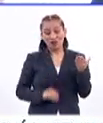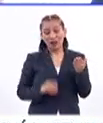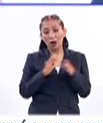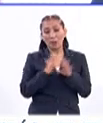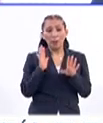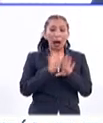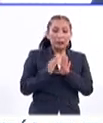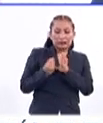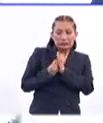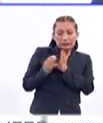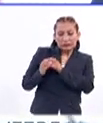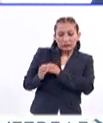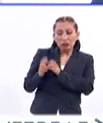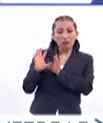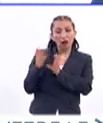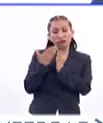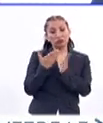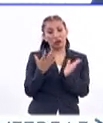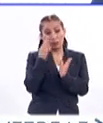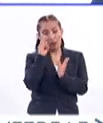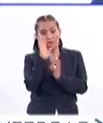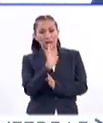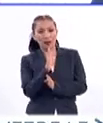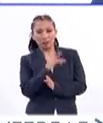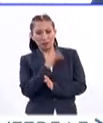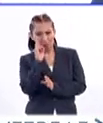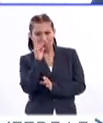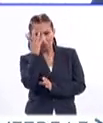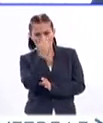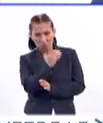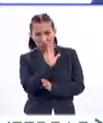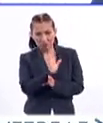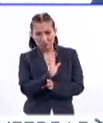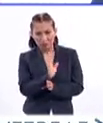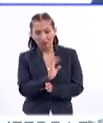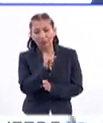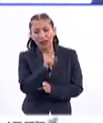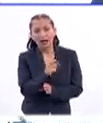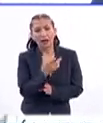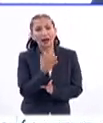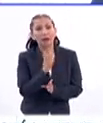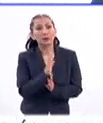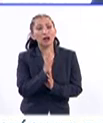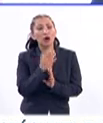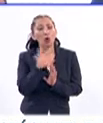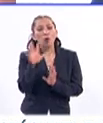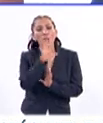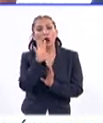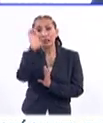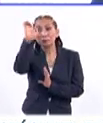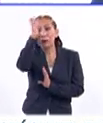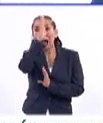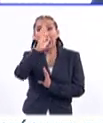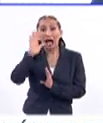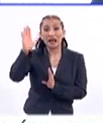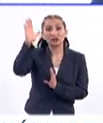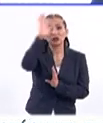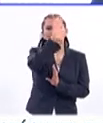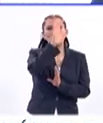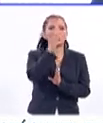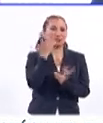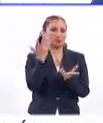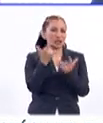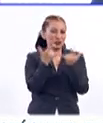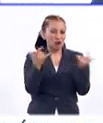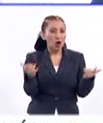más íntima. Yo creo que no se dejen llevar por las apariencias, a pesar de que es una película que está situada en el espacio